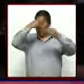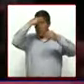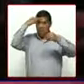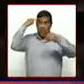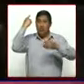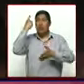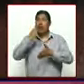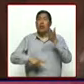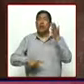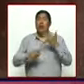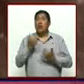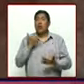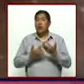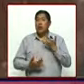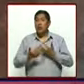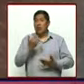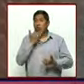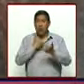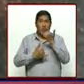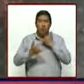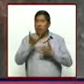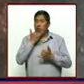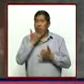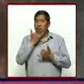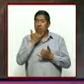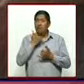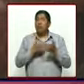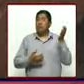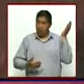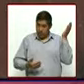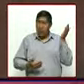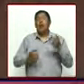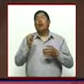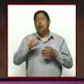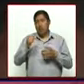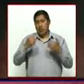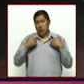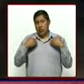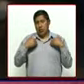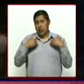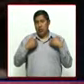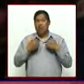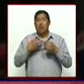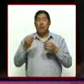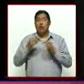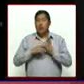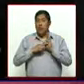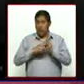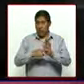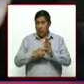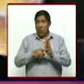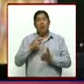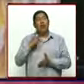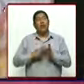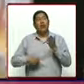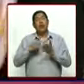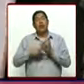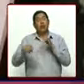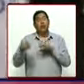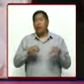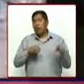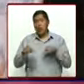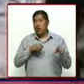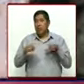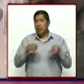que se está quemando justamente en los bosques. Pueden ver, es ceniza que ellos habrían traído para la representación de lo que está